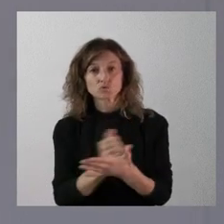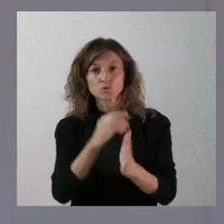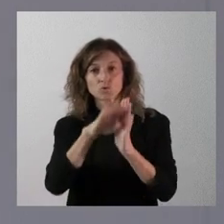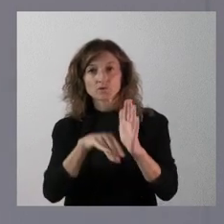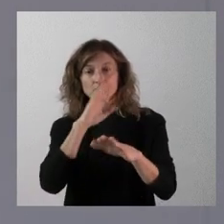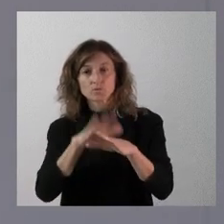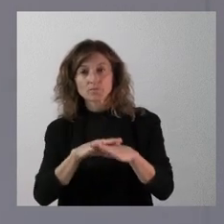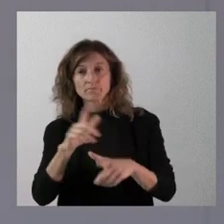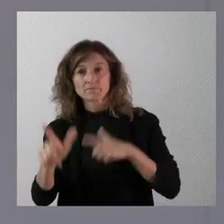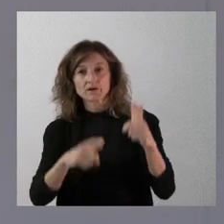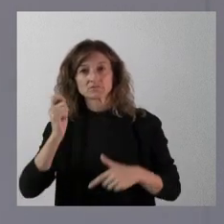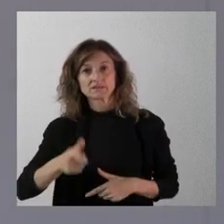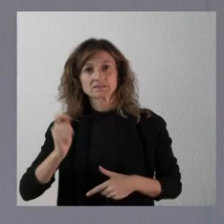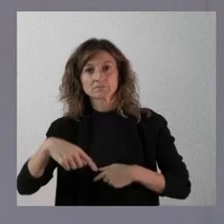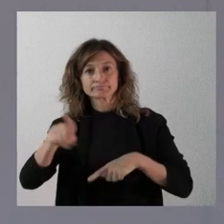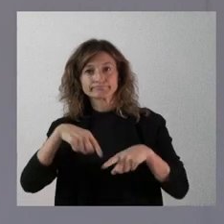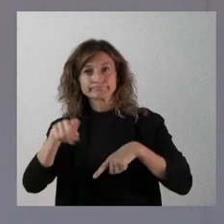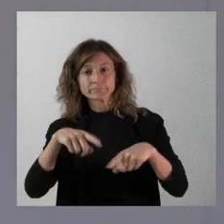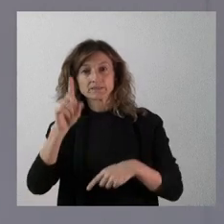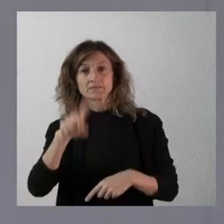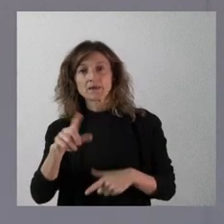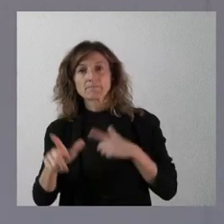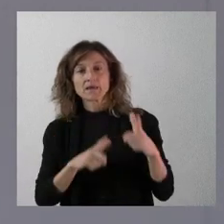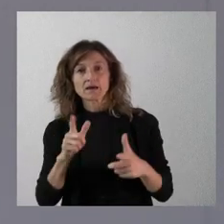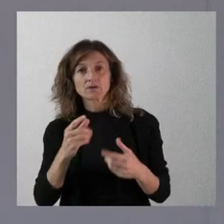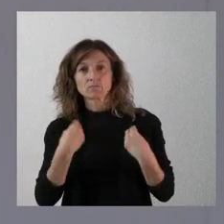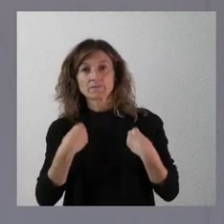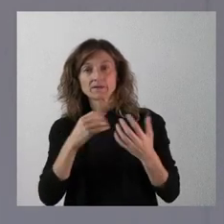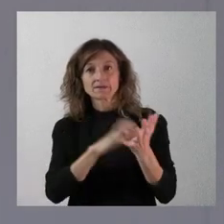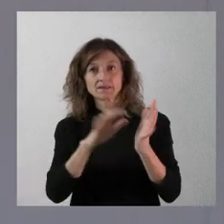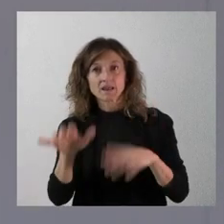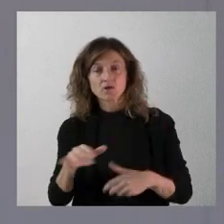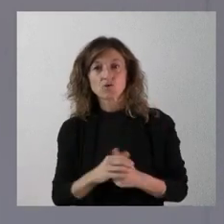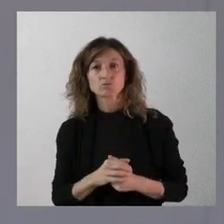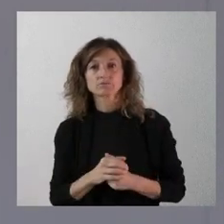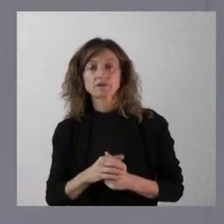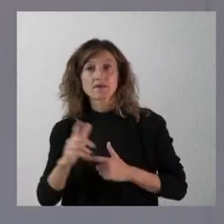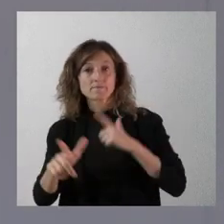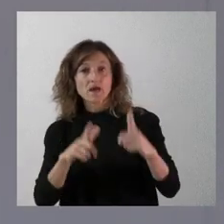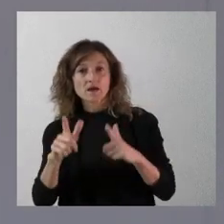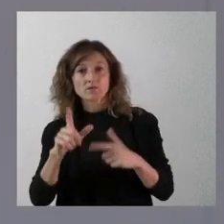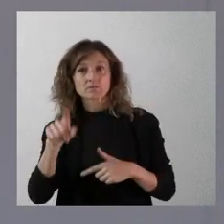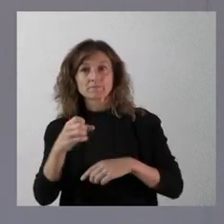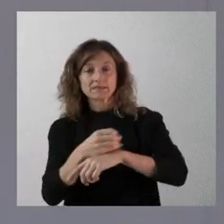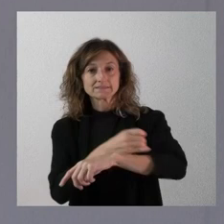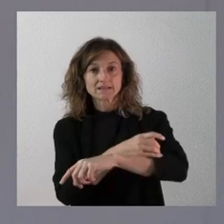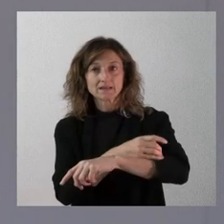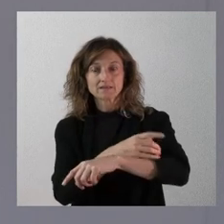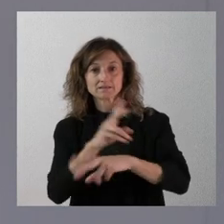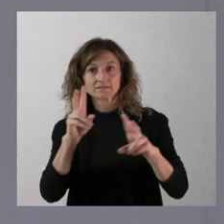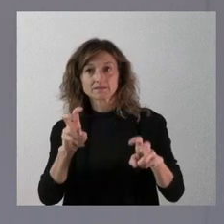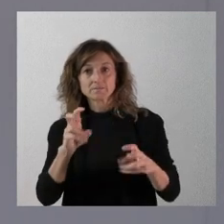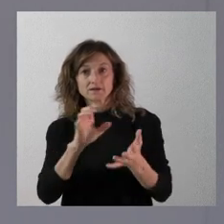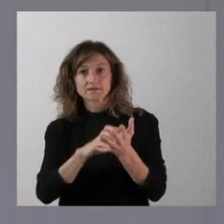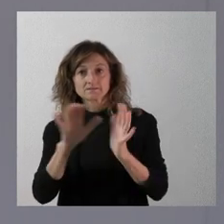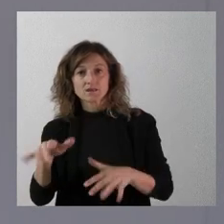hablamos de viajeros recurrentes hablamos de viajeros tensados en Castilla y león hablamos de viajeros que usen las líneas de altas prestaciones en